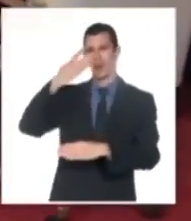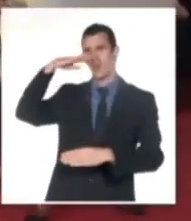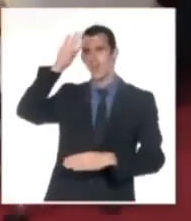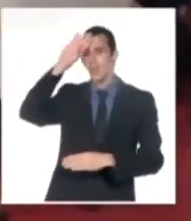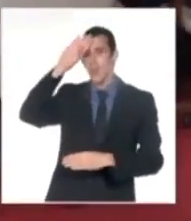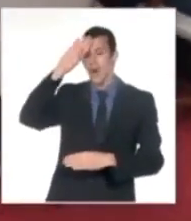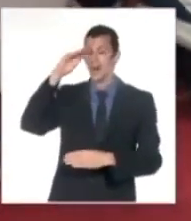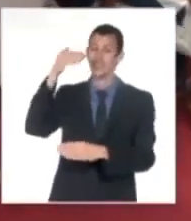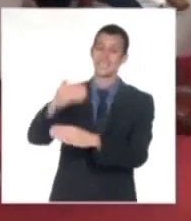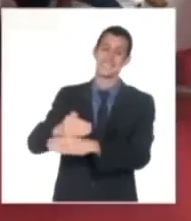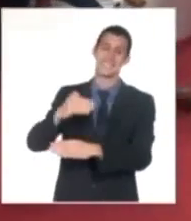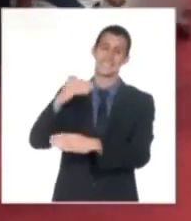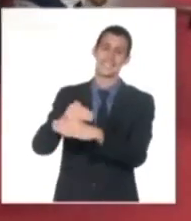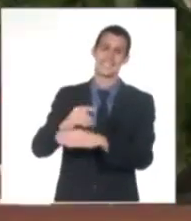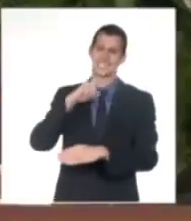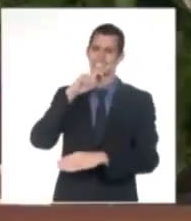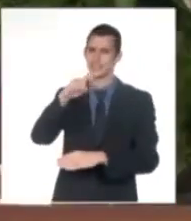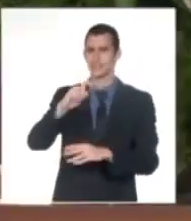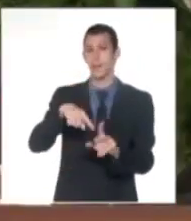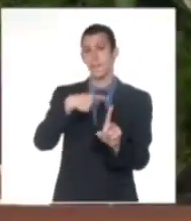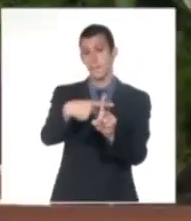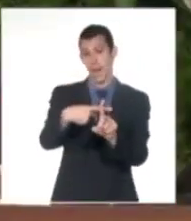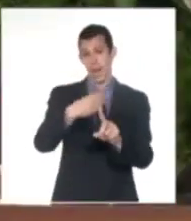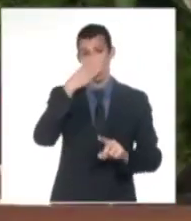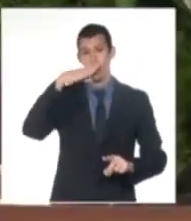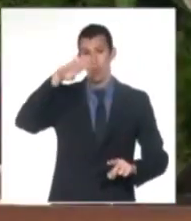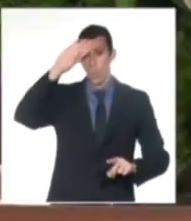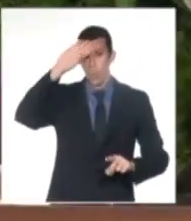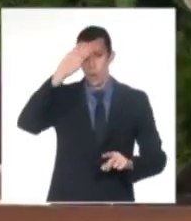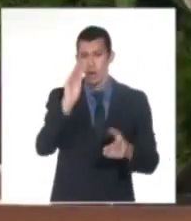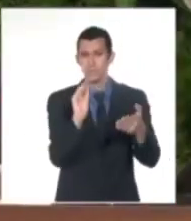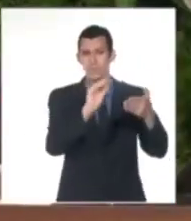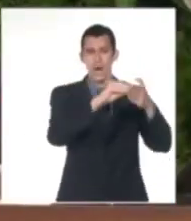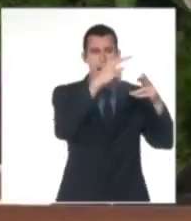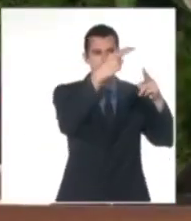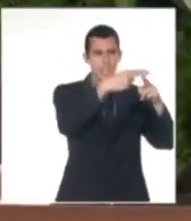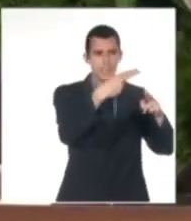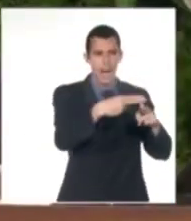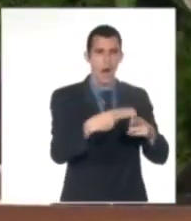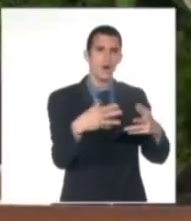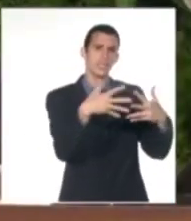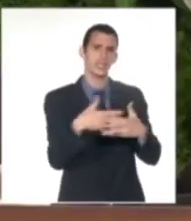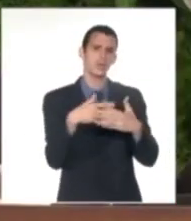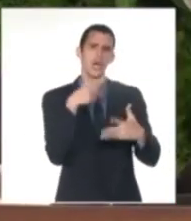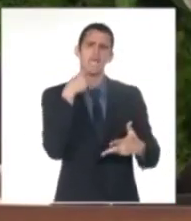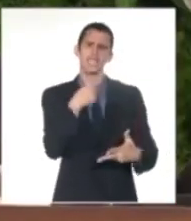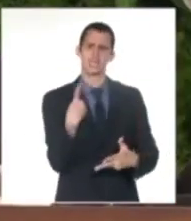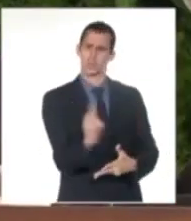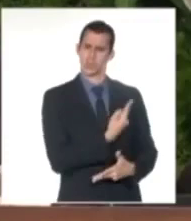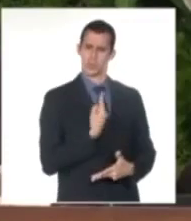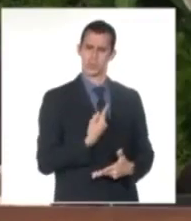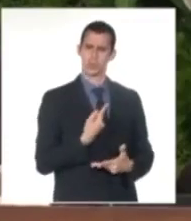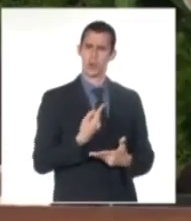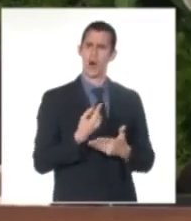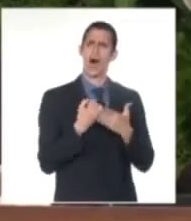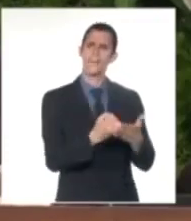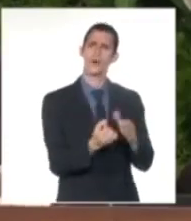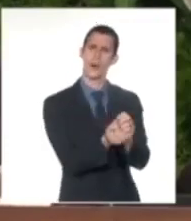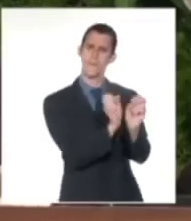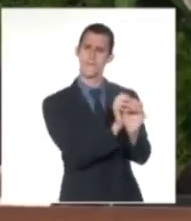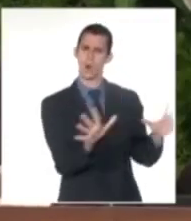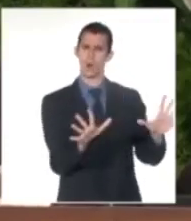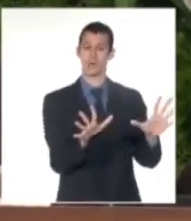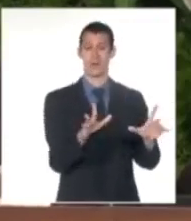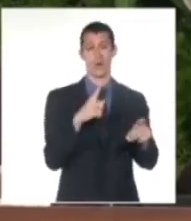de estados que, según Estados Unidos, patrocinan el terrorismo, lo cual limita severamente las relaciones financieras